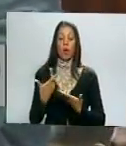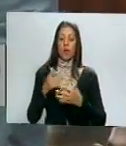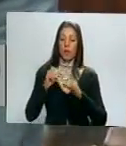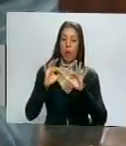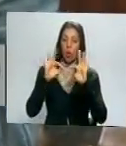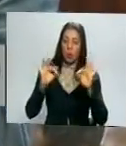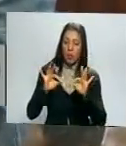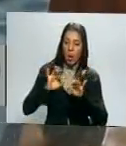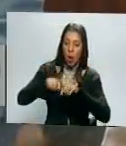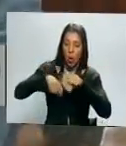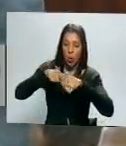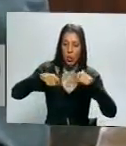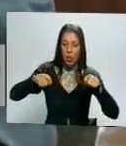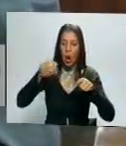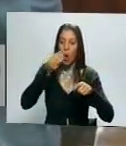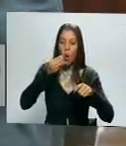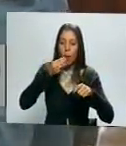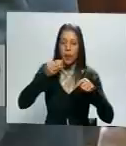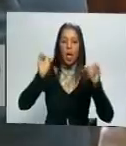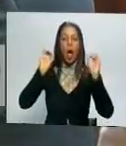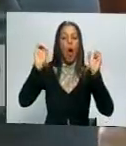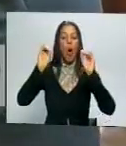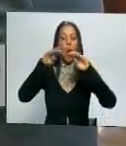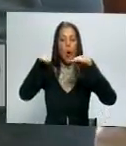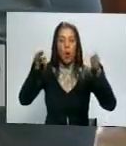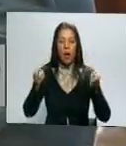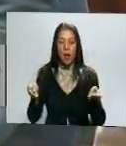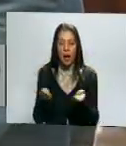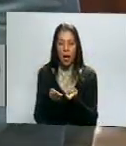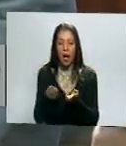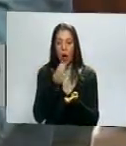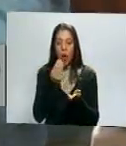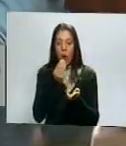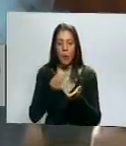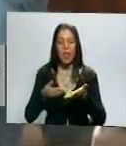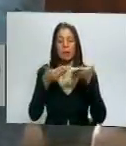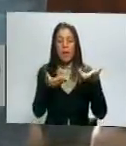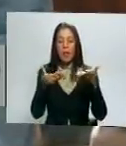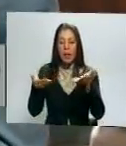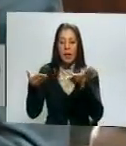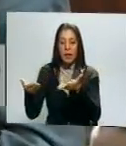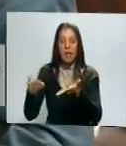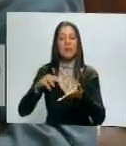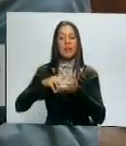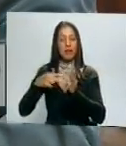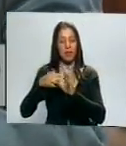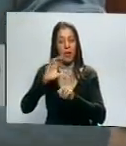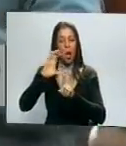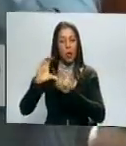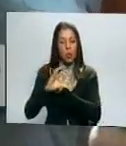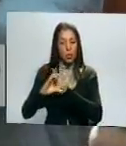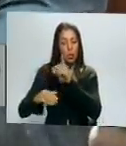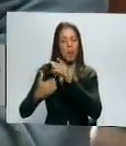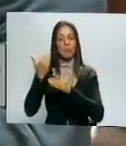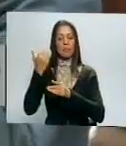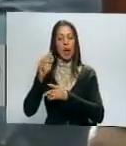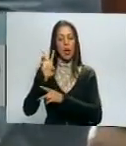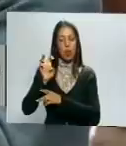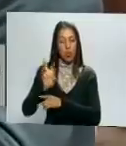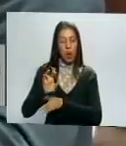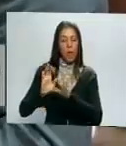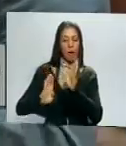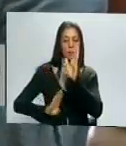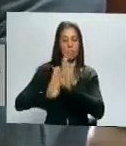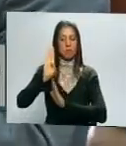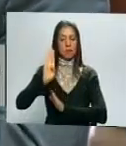de comida o una caja CLAT, sino también sembrar y cultivar una nueva cultura de la producción, una nueva cultura del